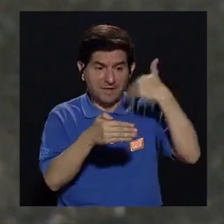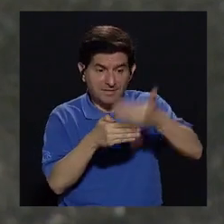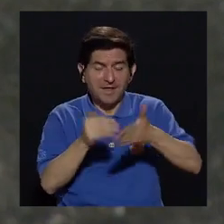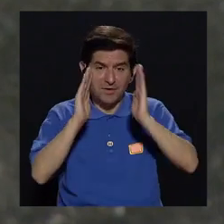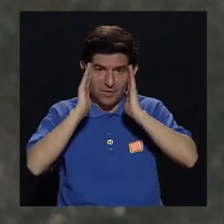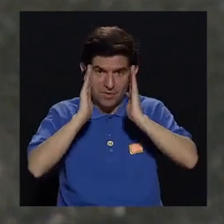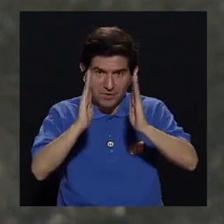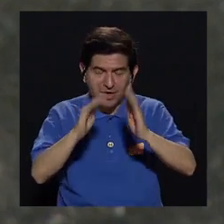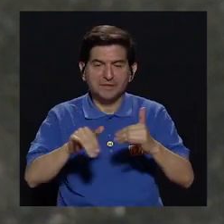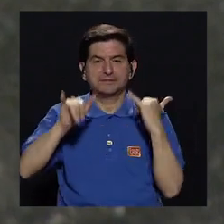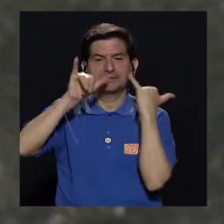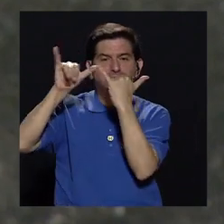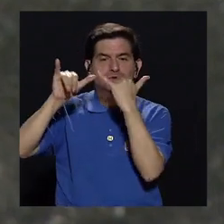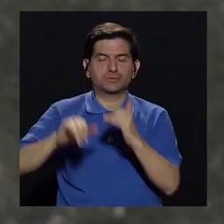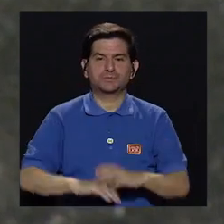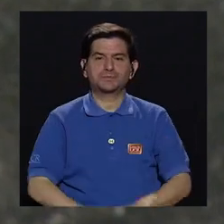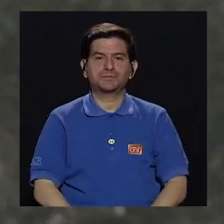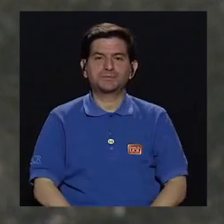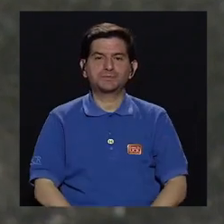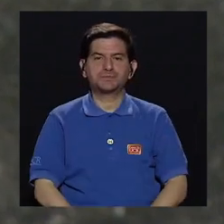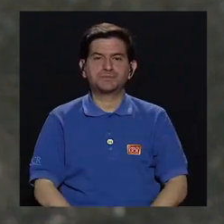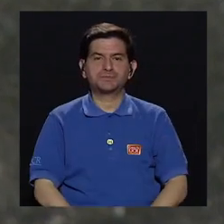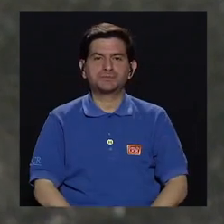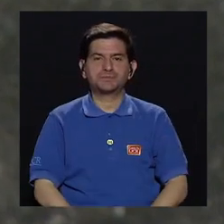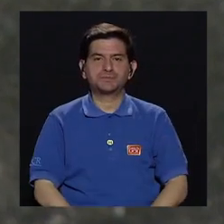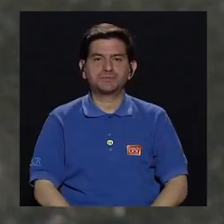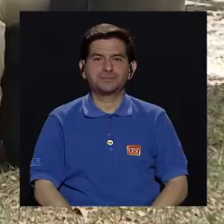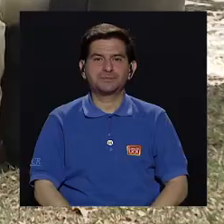después darle seguimiento a la denuncia.